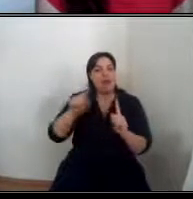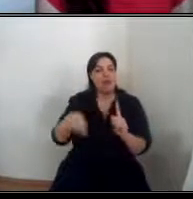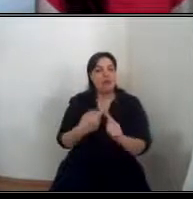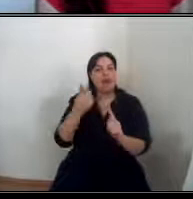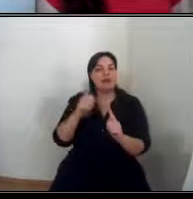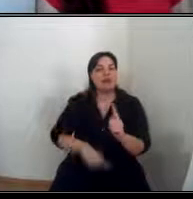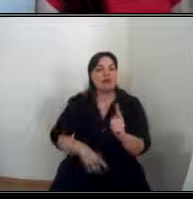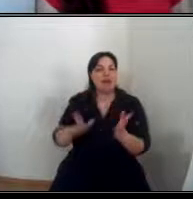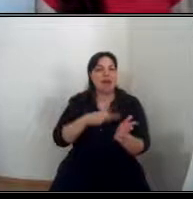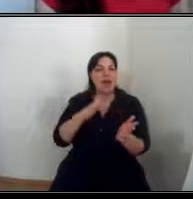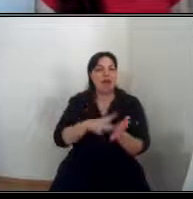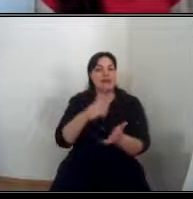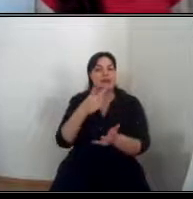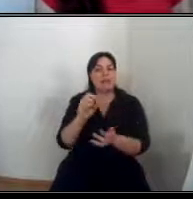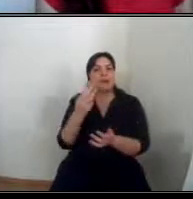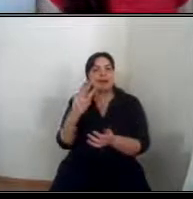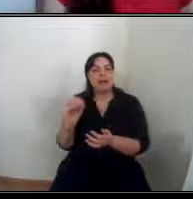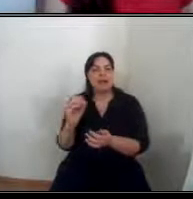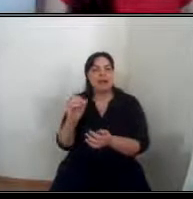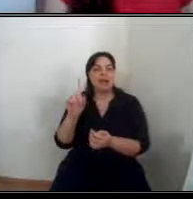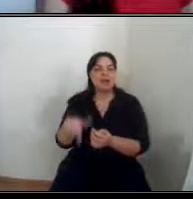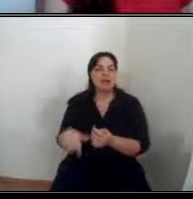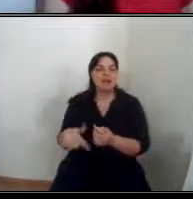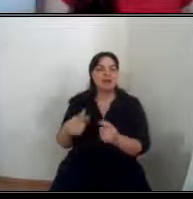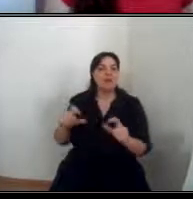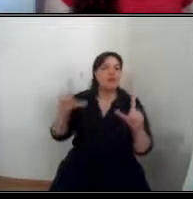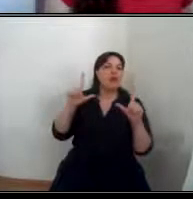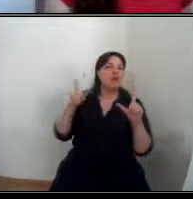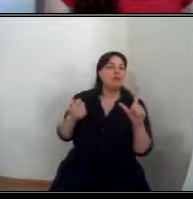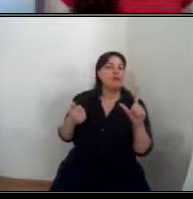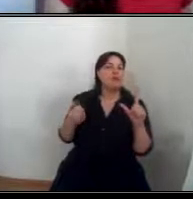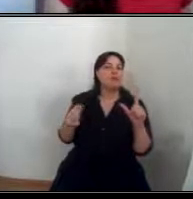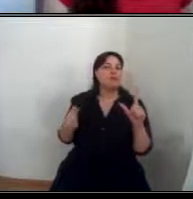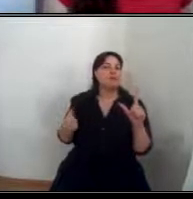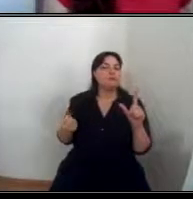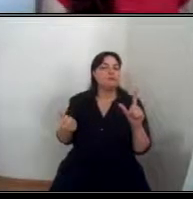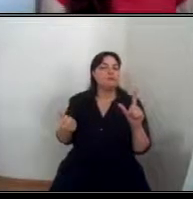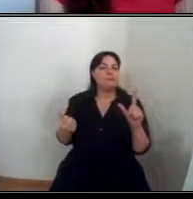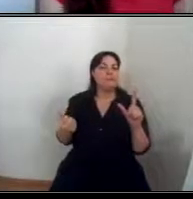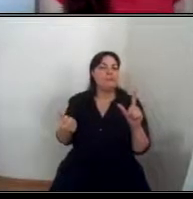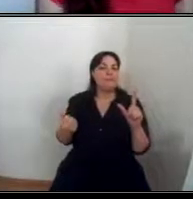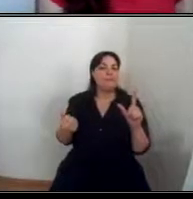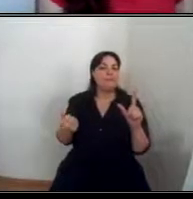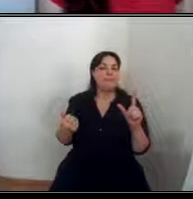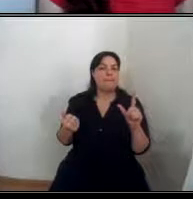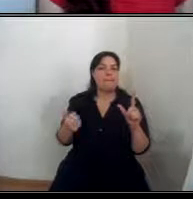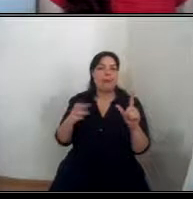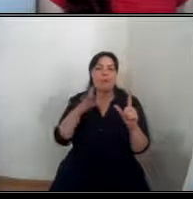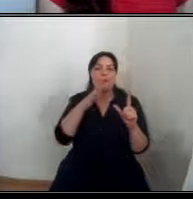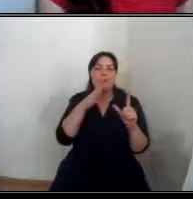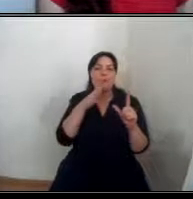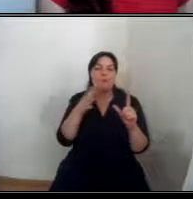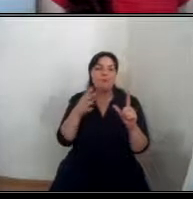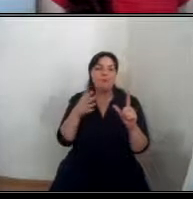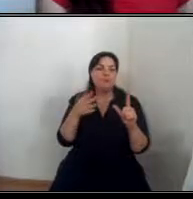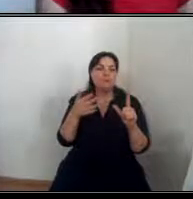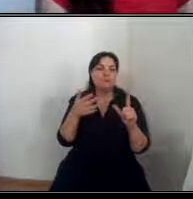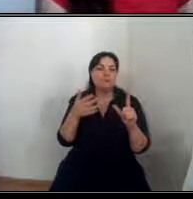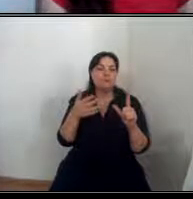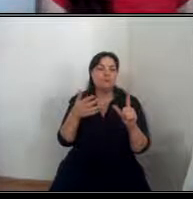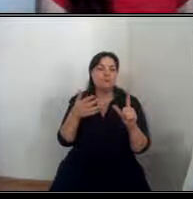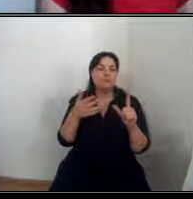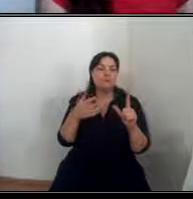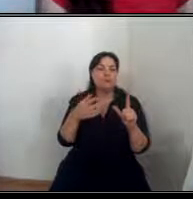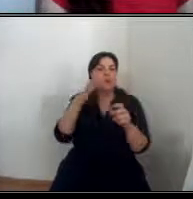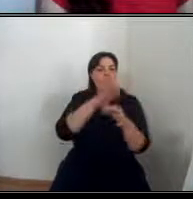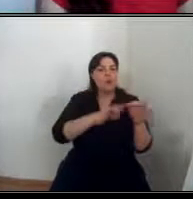Agenda 2030 y sobre todo el protagonismo un poco de, en vistas a poner en valor lo rural